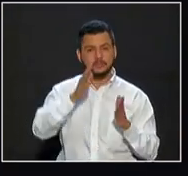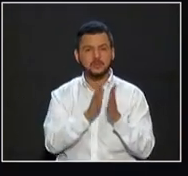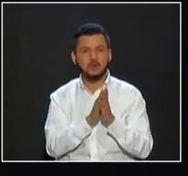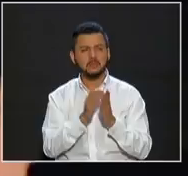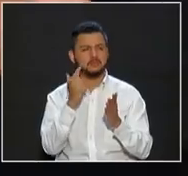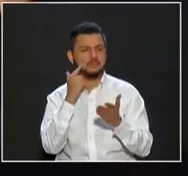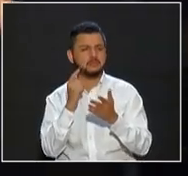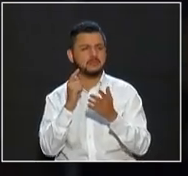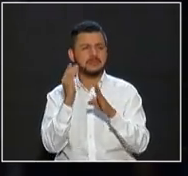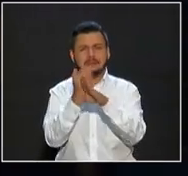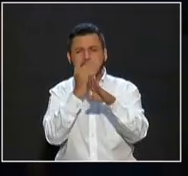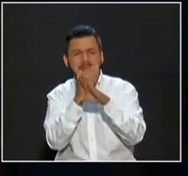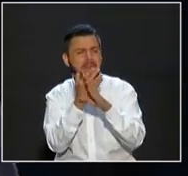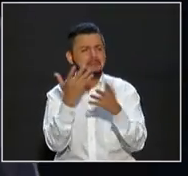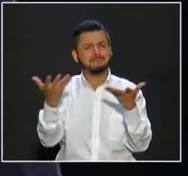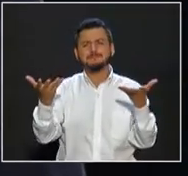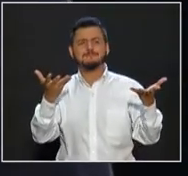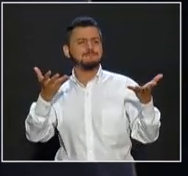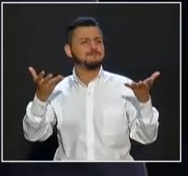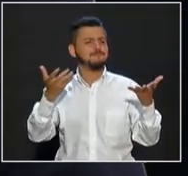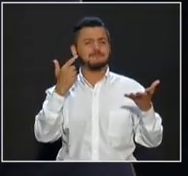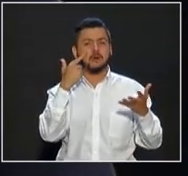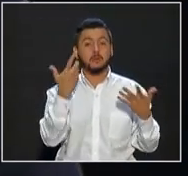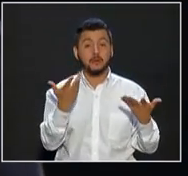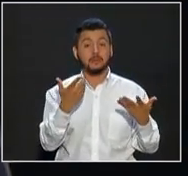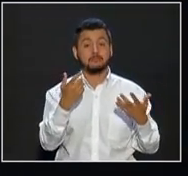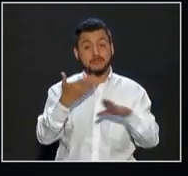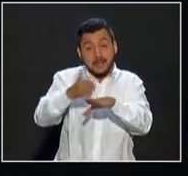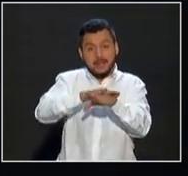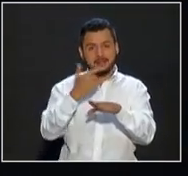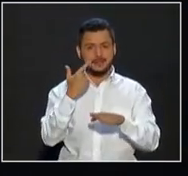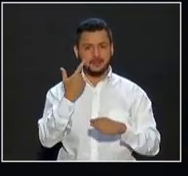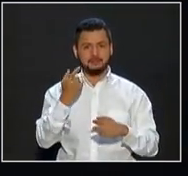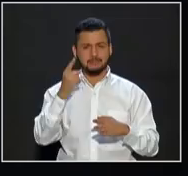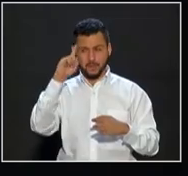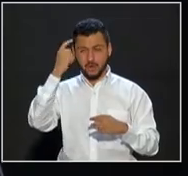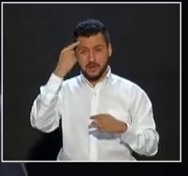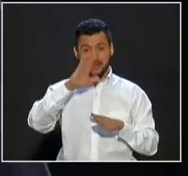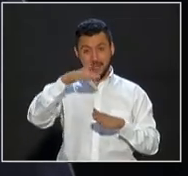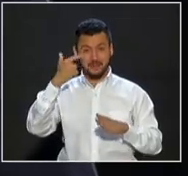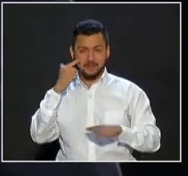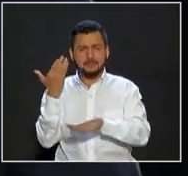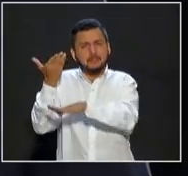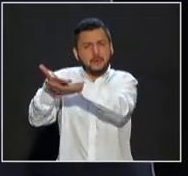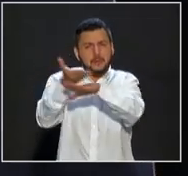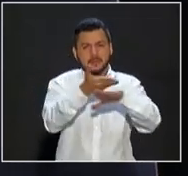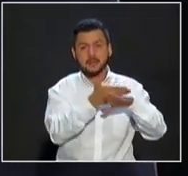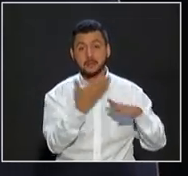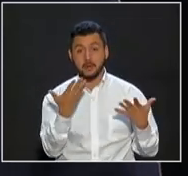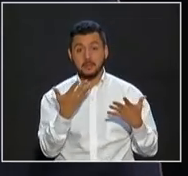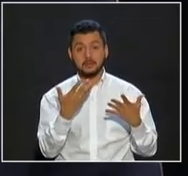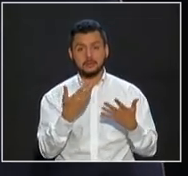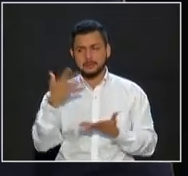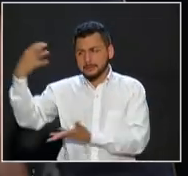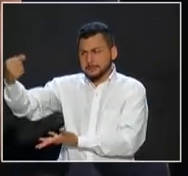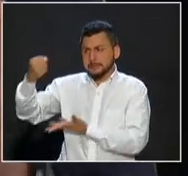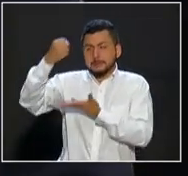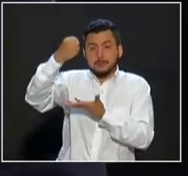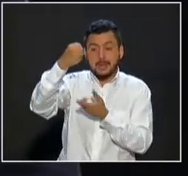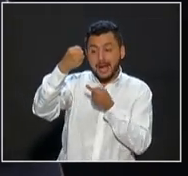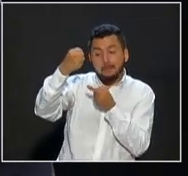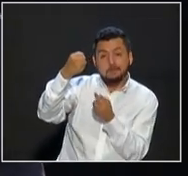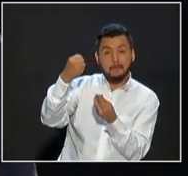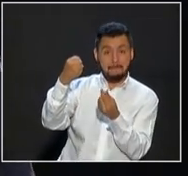la demanda y nosotros no podemos seguir apostándole como departamento y nación a poner todos nuestros recursos a luchar contra la droga mientras